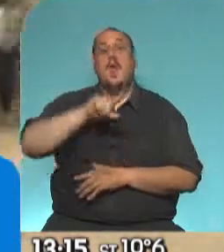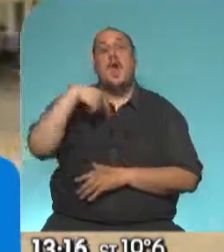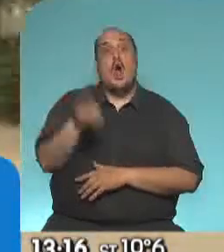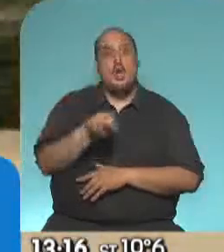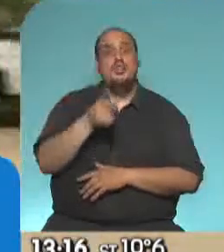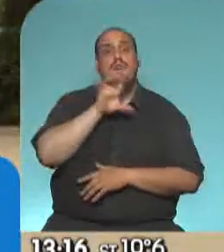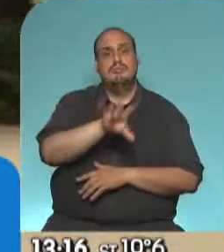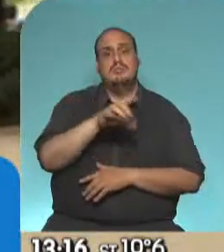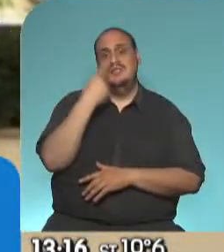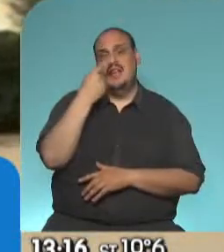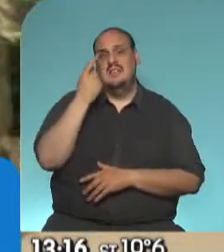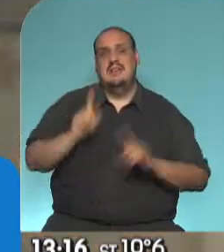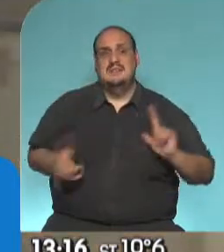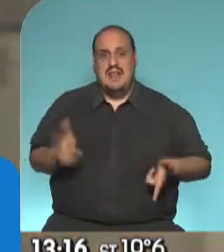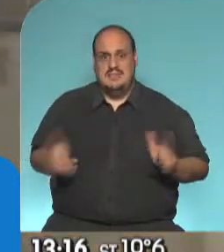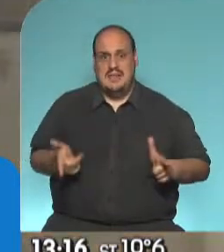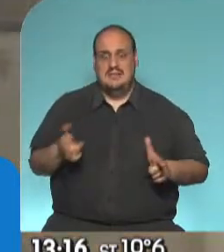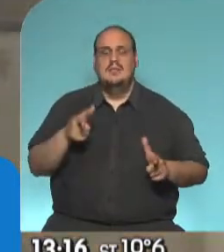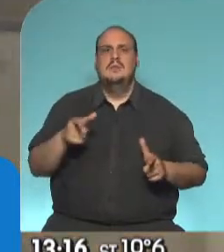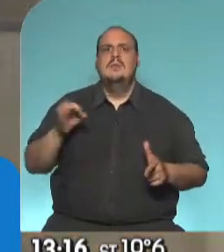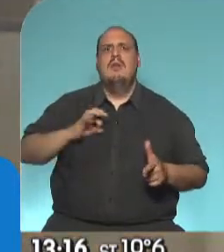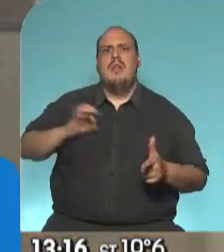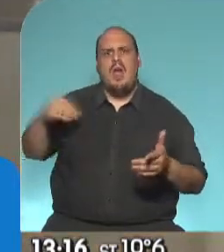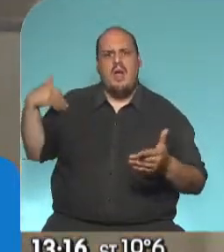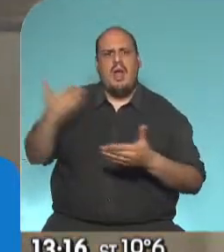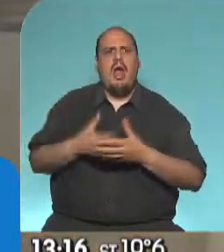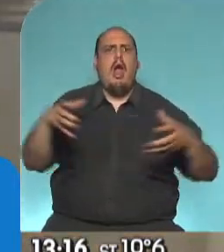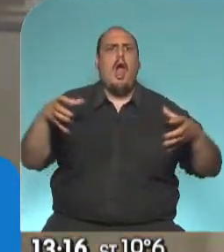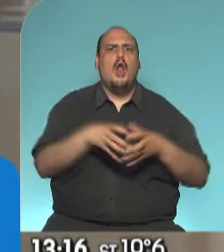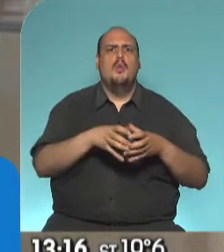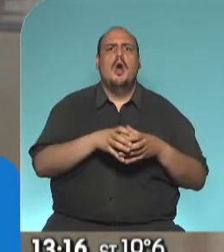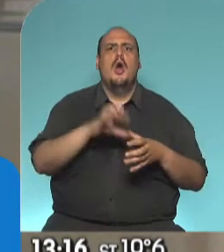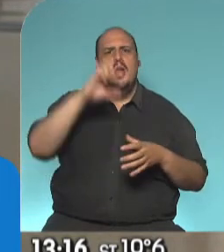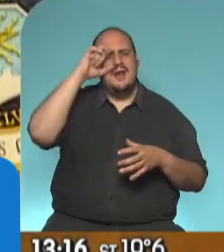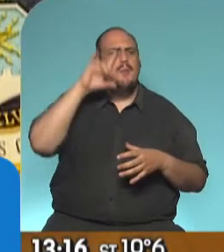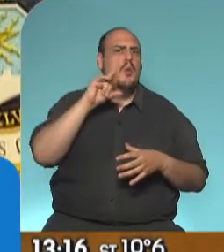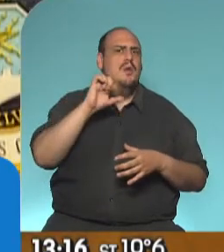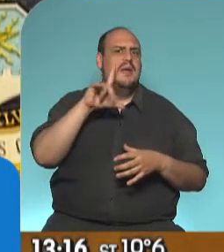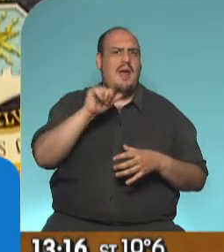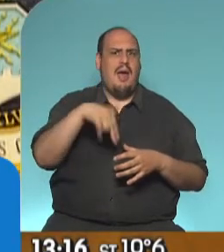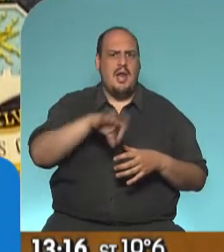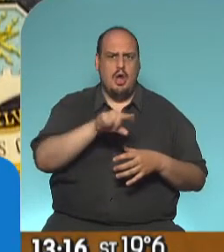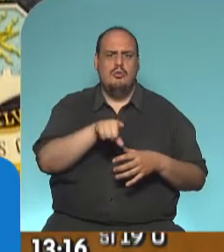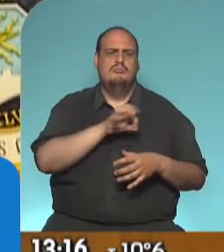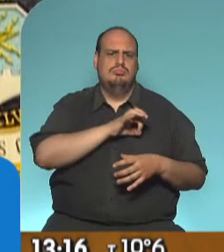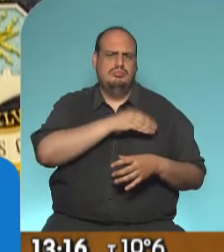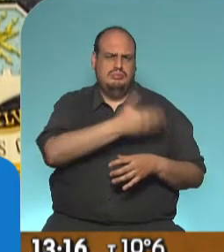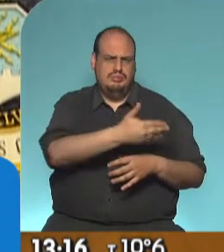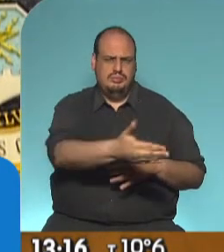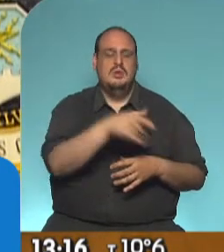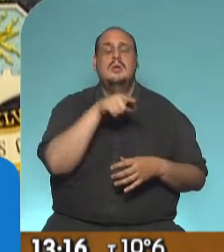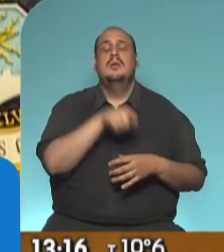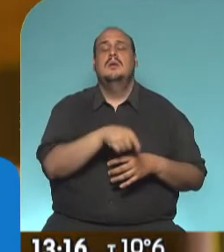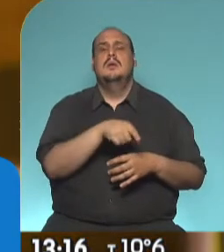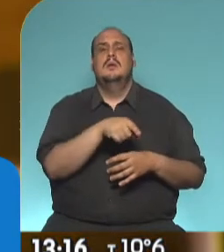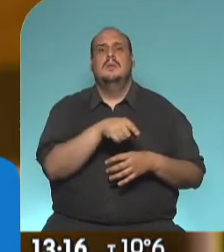estado que hace varias décadas elige republicano de manera sistemática. pero que por cómo viene alterando,